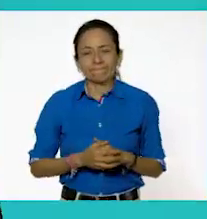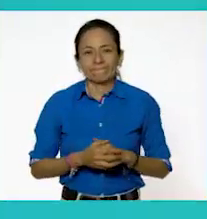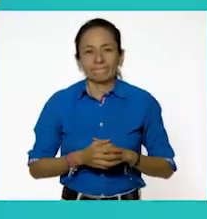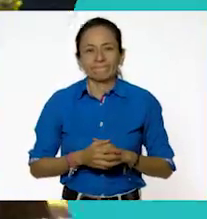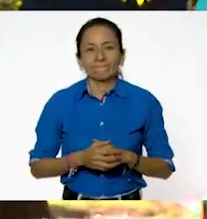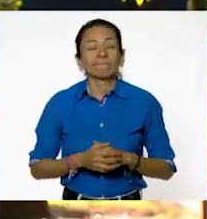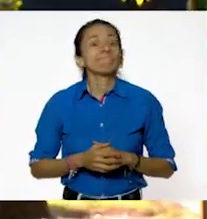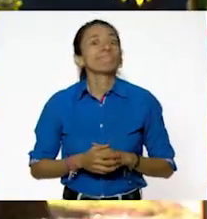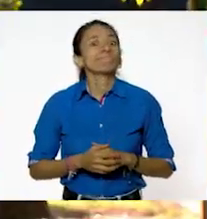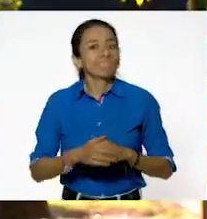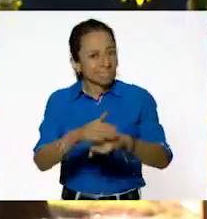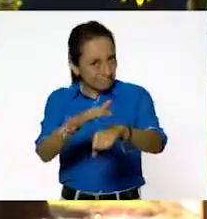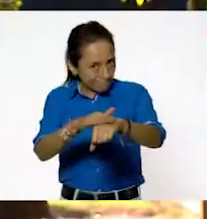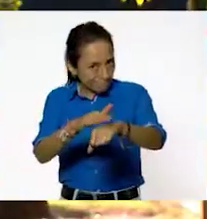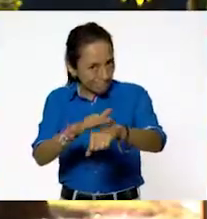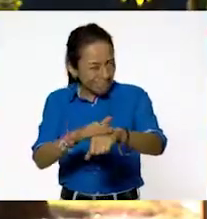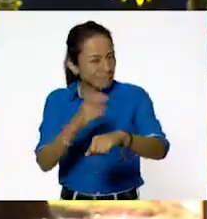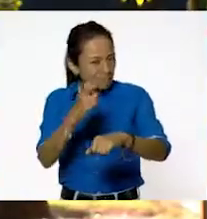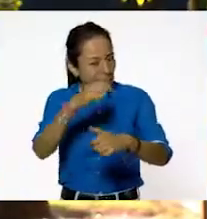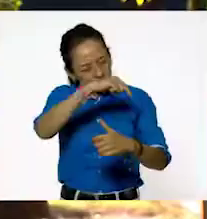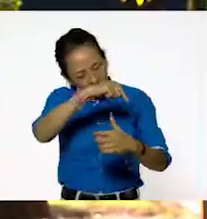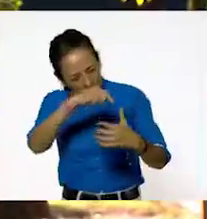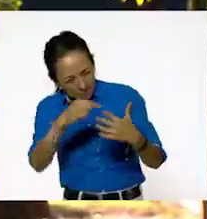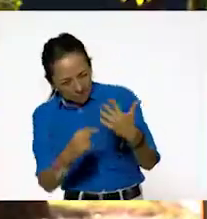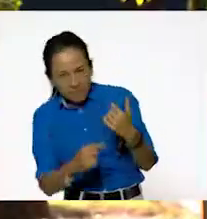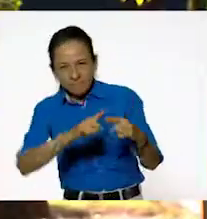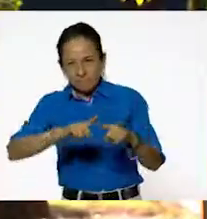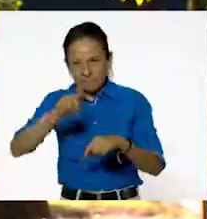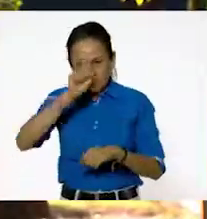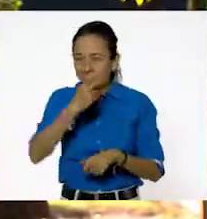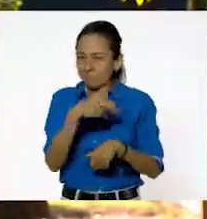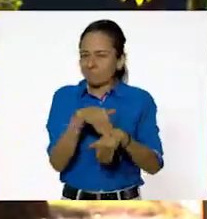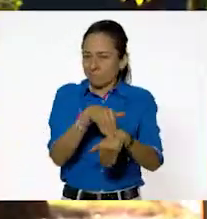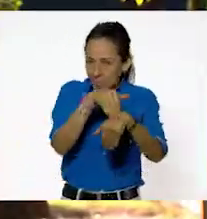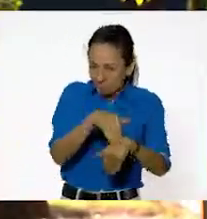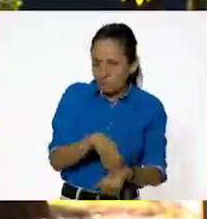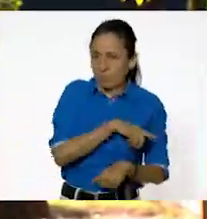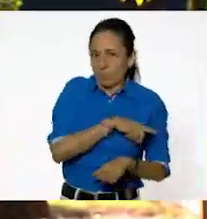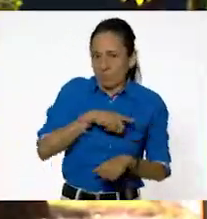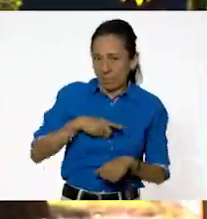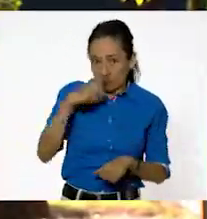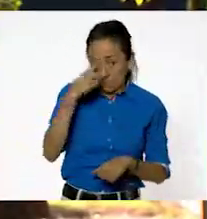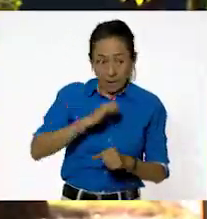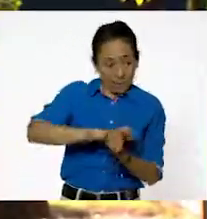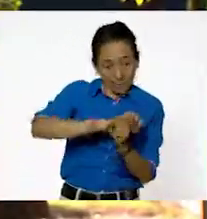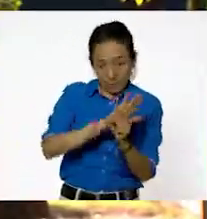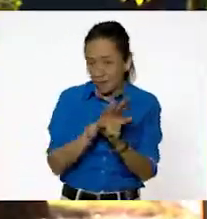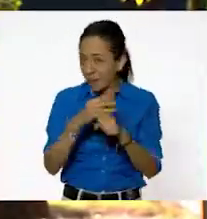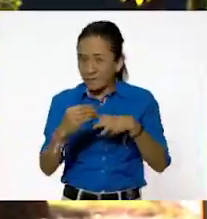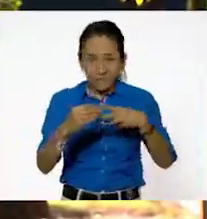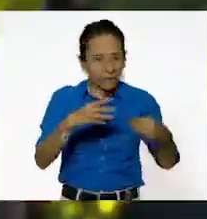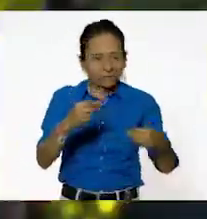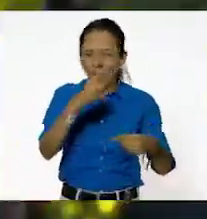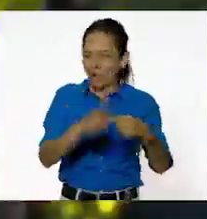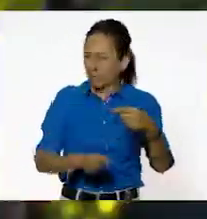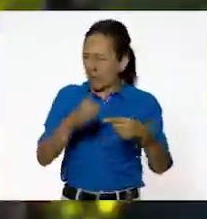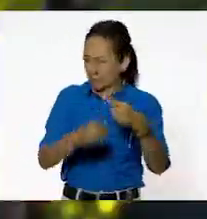Es muy importante continuar con las recomendaciones para evitar contagios de COVID.